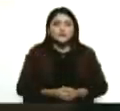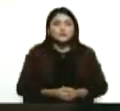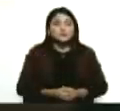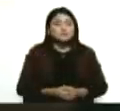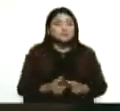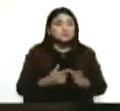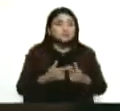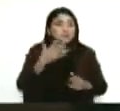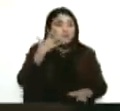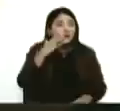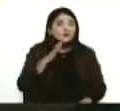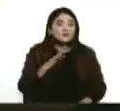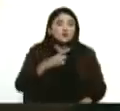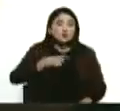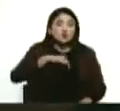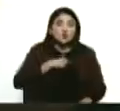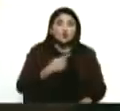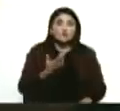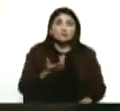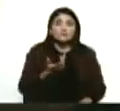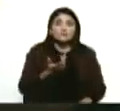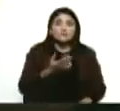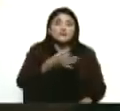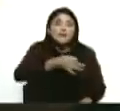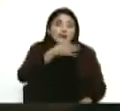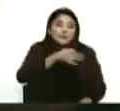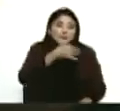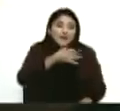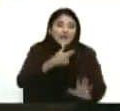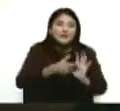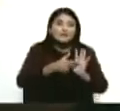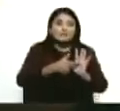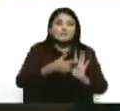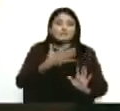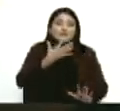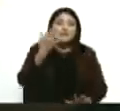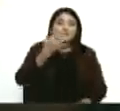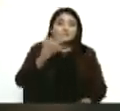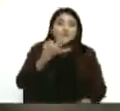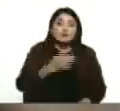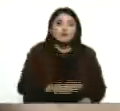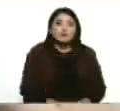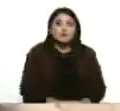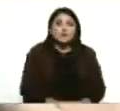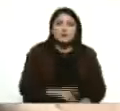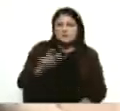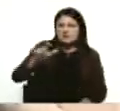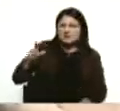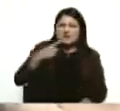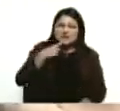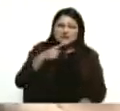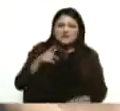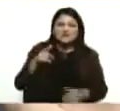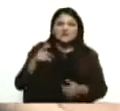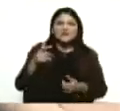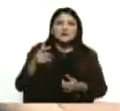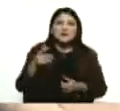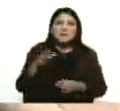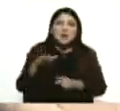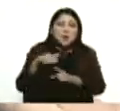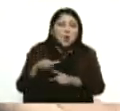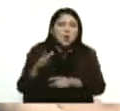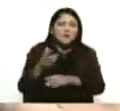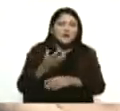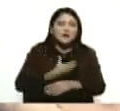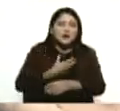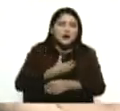definitivamente nos obliga a explicarle a la gente la verdad. Porque ya están diciendo que eso es para afectar a las alcaldías, que eso